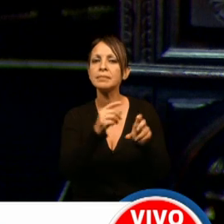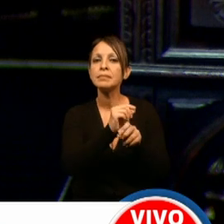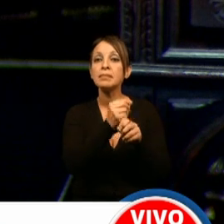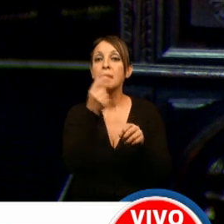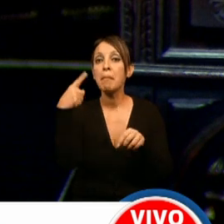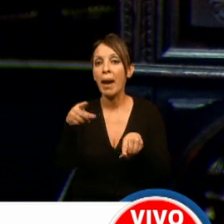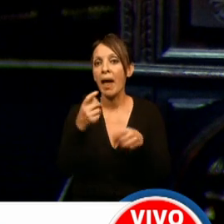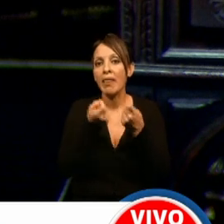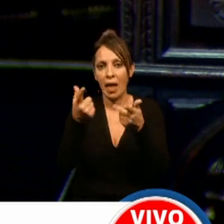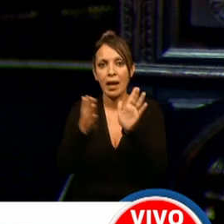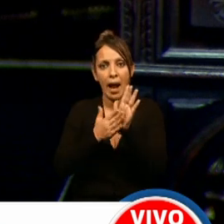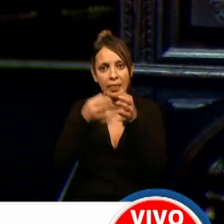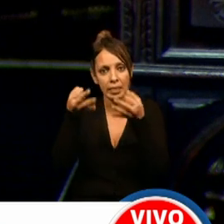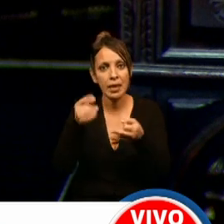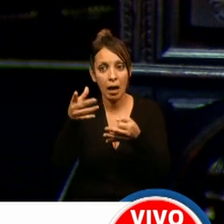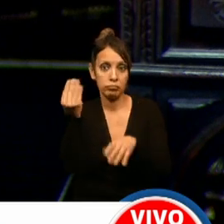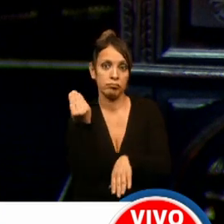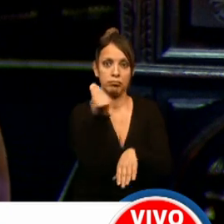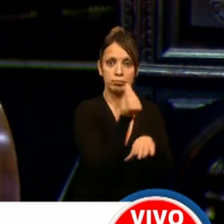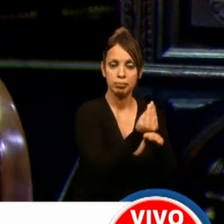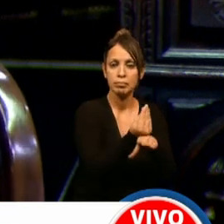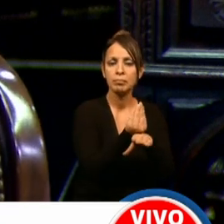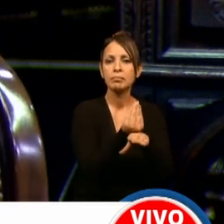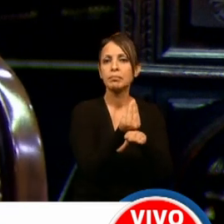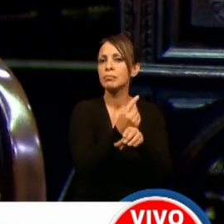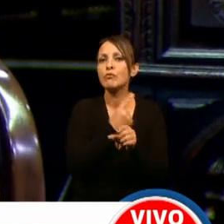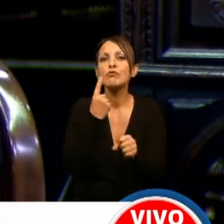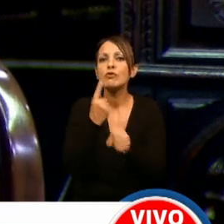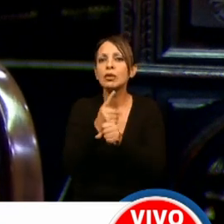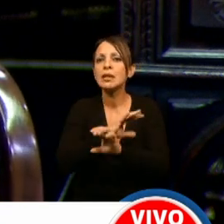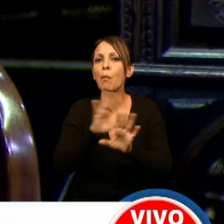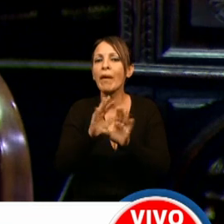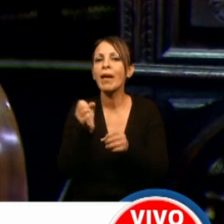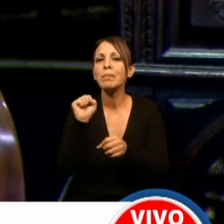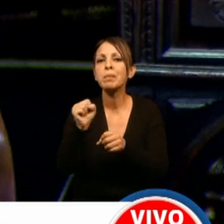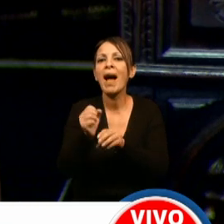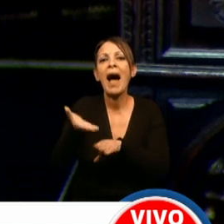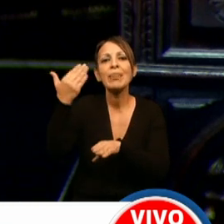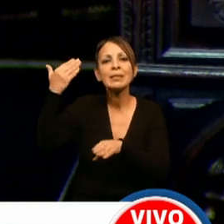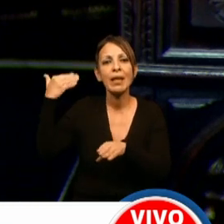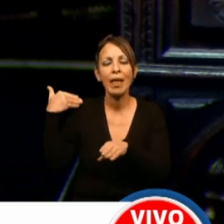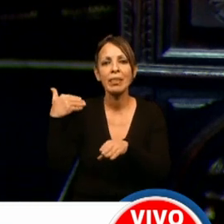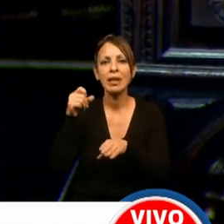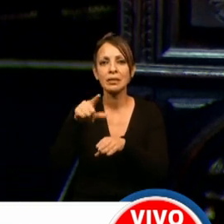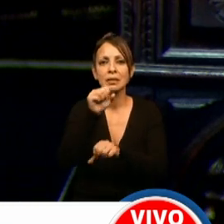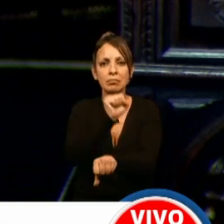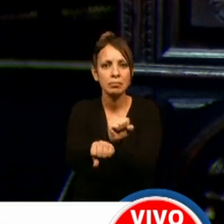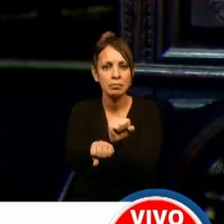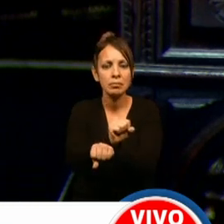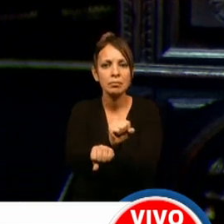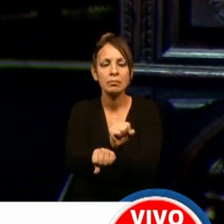el ingreso y permanencia en el empleo no podrán ser valorados los antecedentes contravencionales puntos